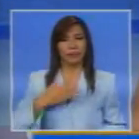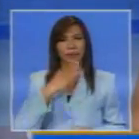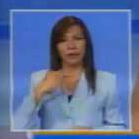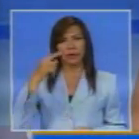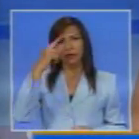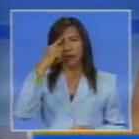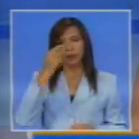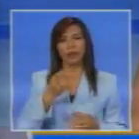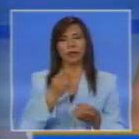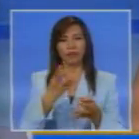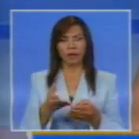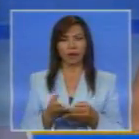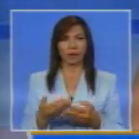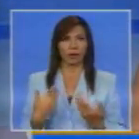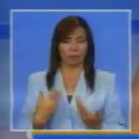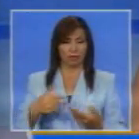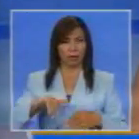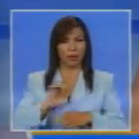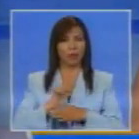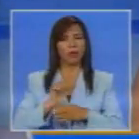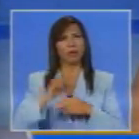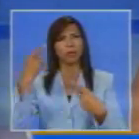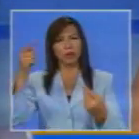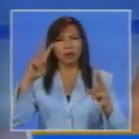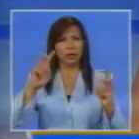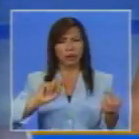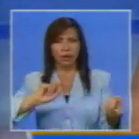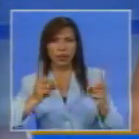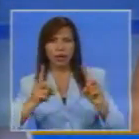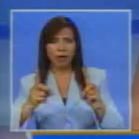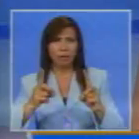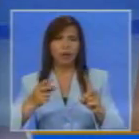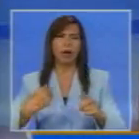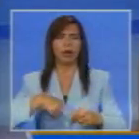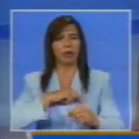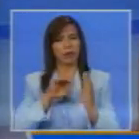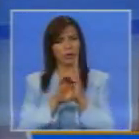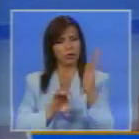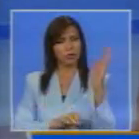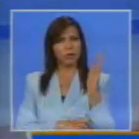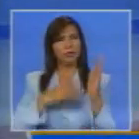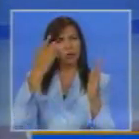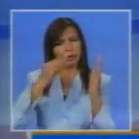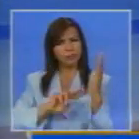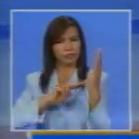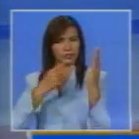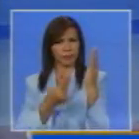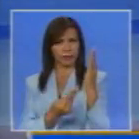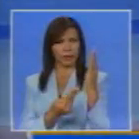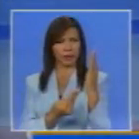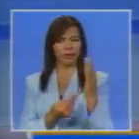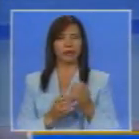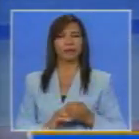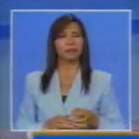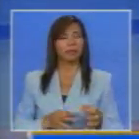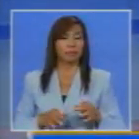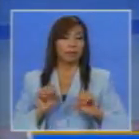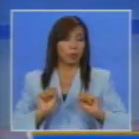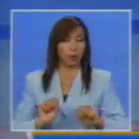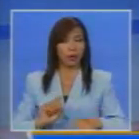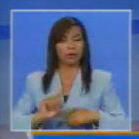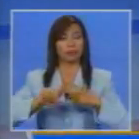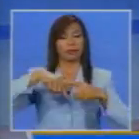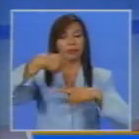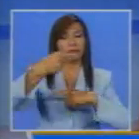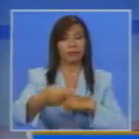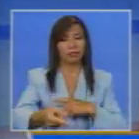Correa asegura que tiene derecho a revisar su decisión si las condiciones políticas del país han cambiado. Lo dijo en referencia a la posibilidad de